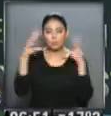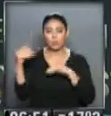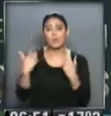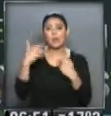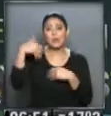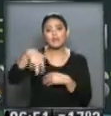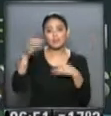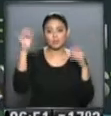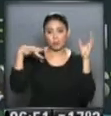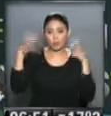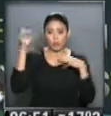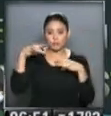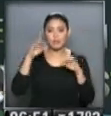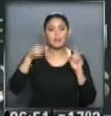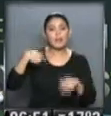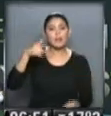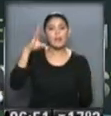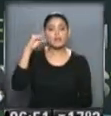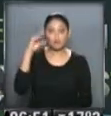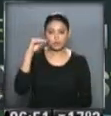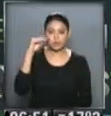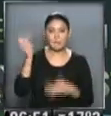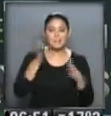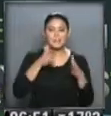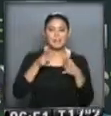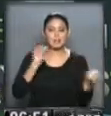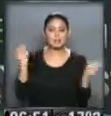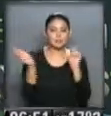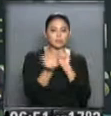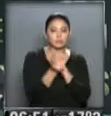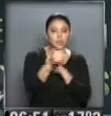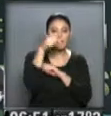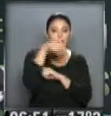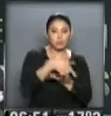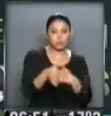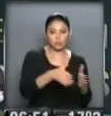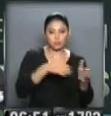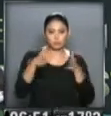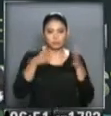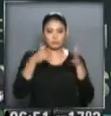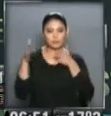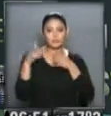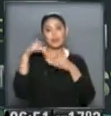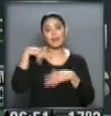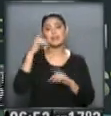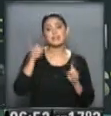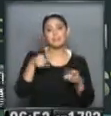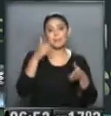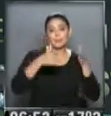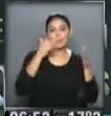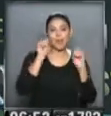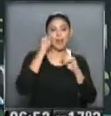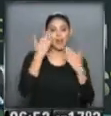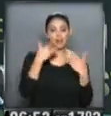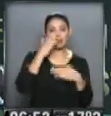alguna llovizna en forma aislada. Y hacia la noche, el viento cambiará al sector sur y a partir de allí, si ponemos punto final a esta primavera, y